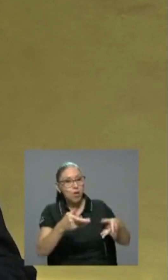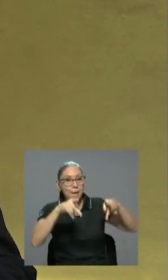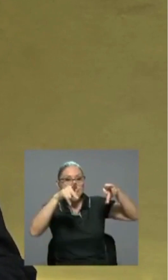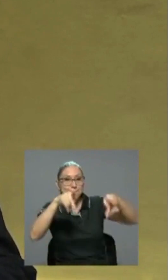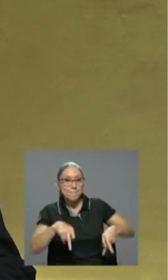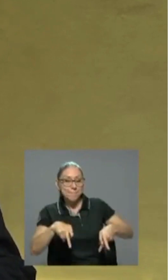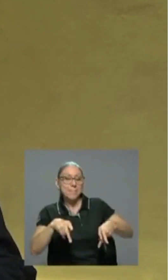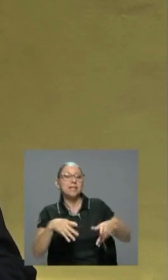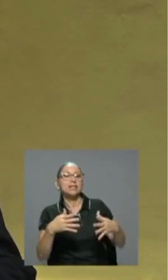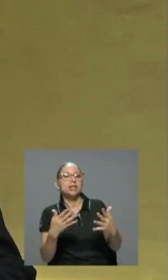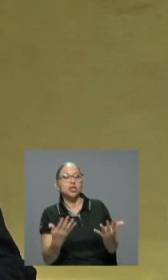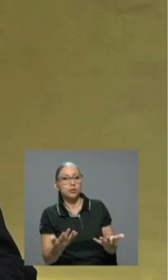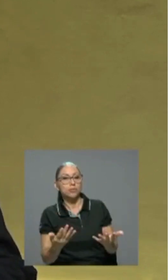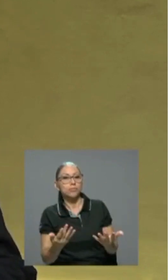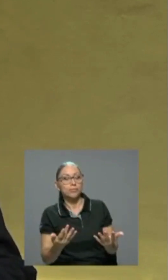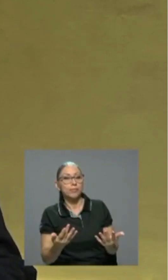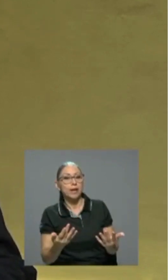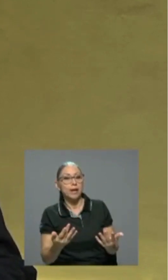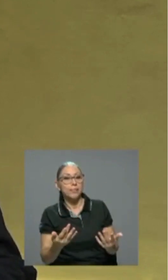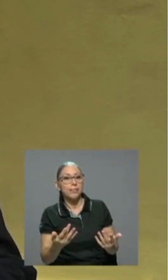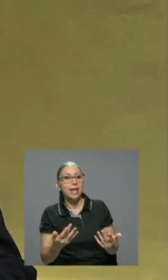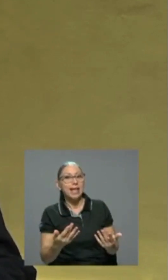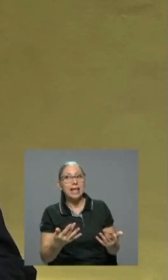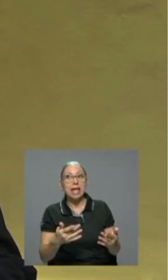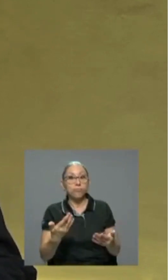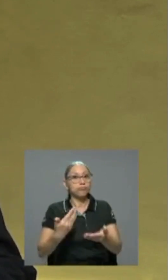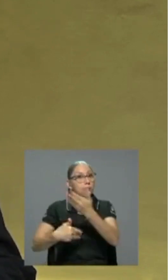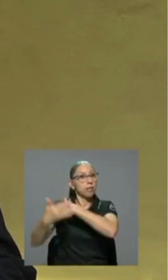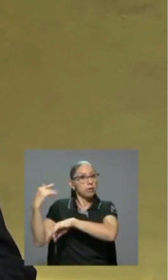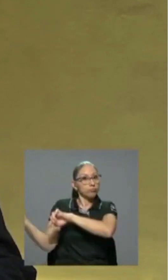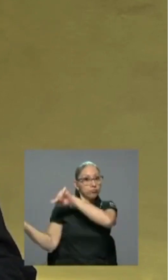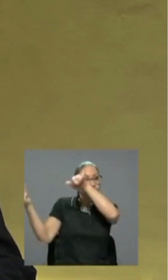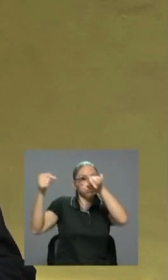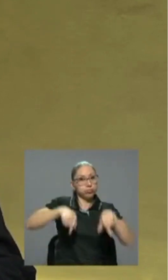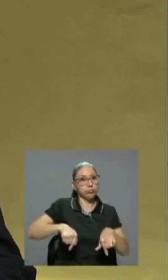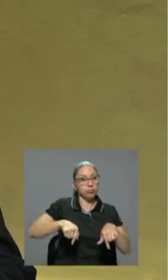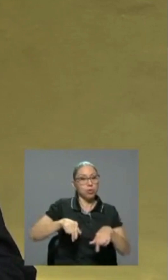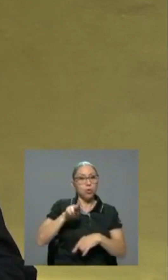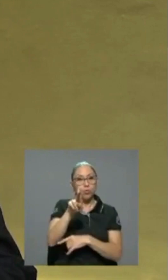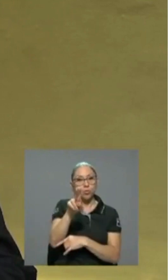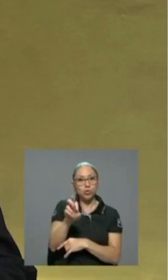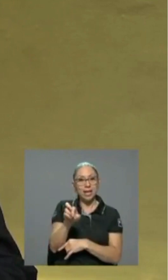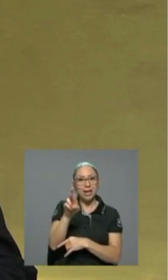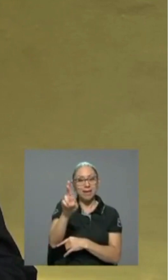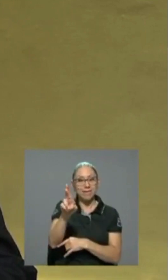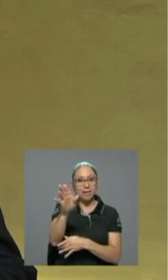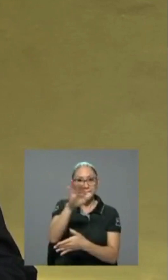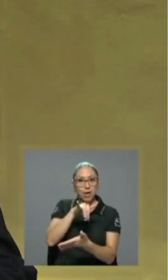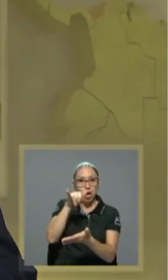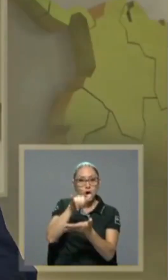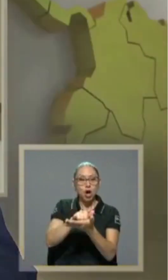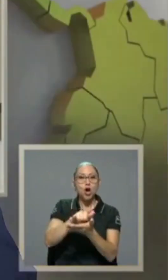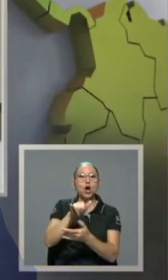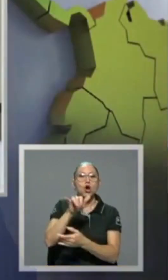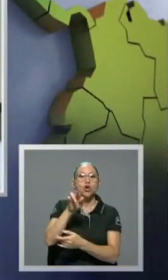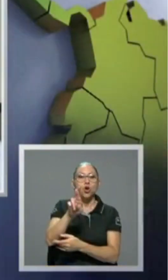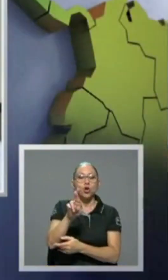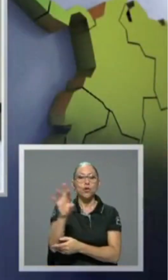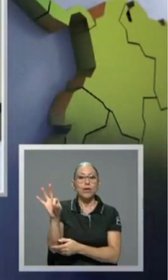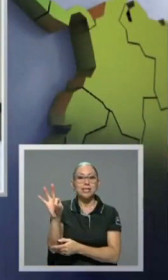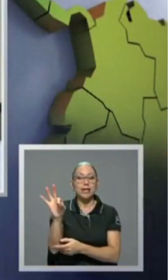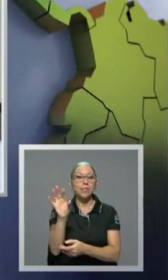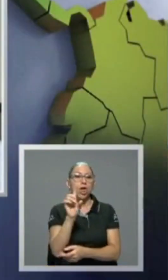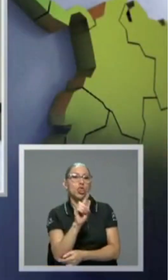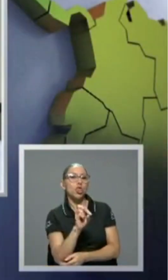estuvo por el campus Rodrigo Facio. El doctor Félix